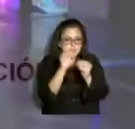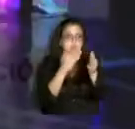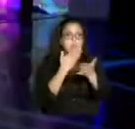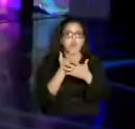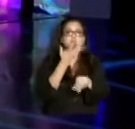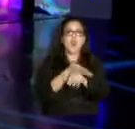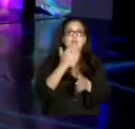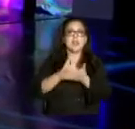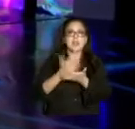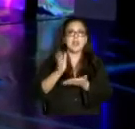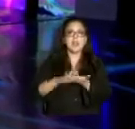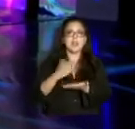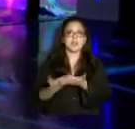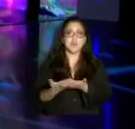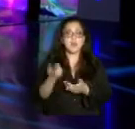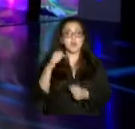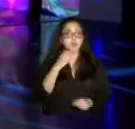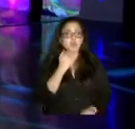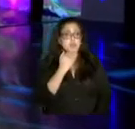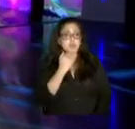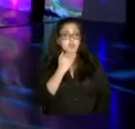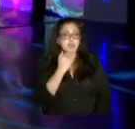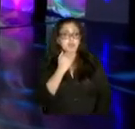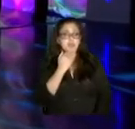salud. Pero además de eso,